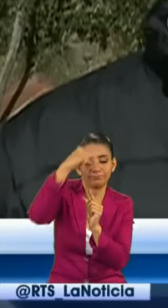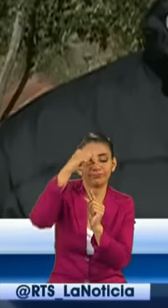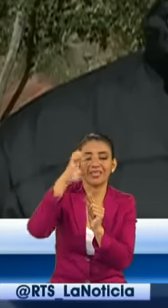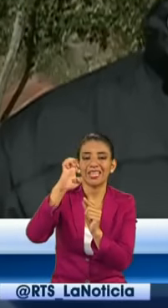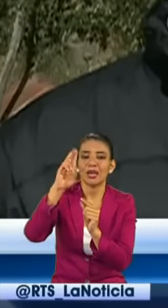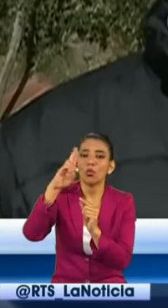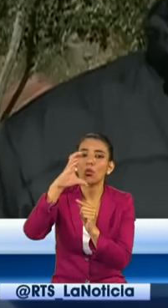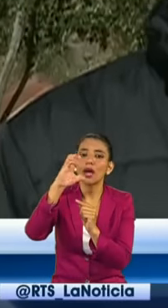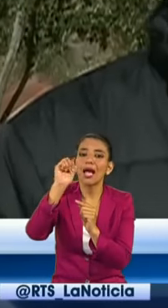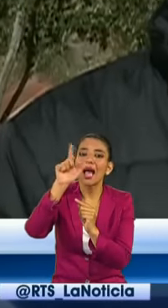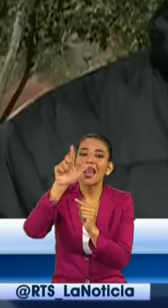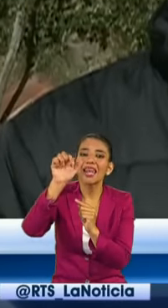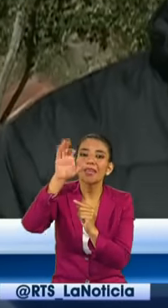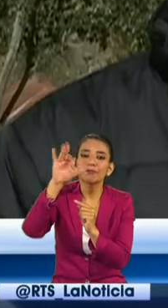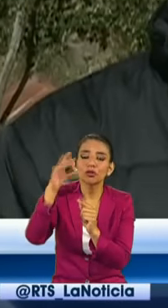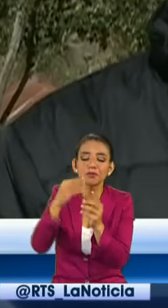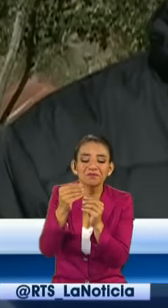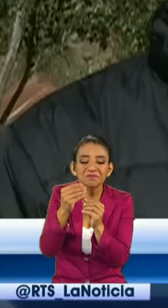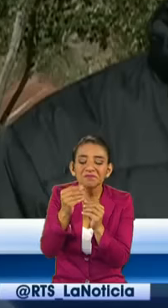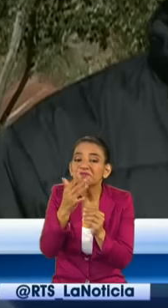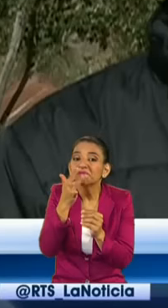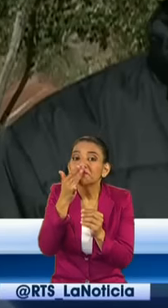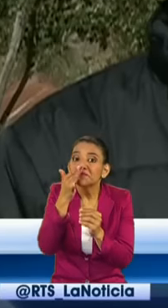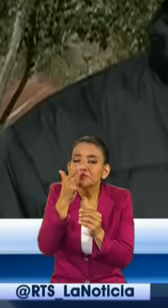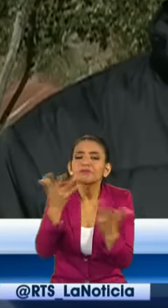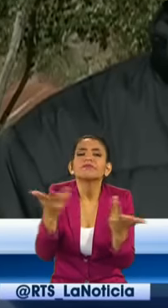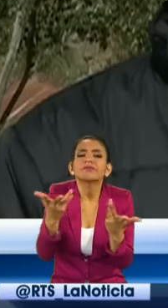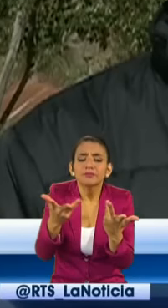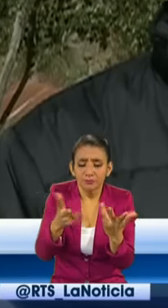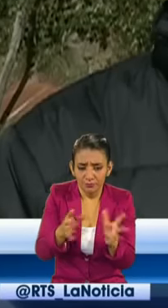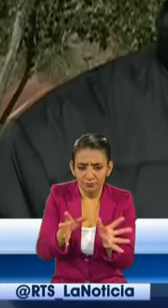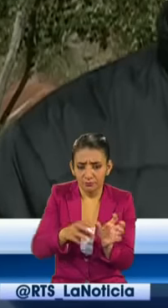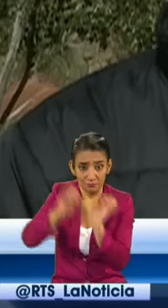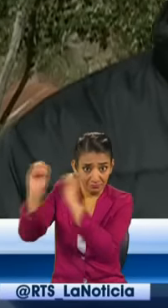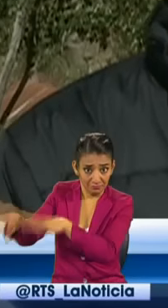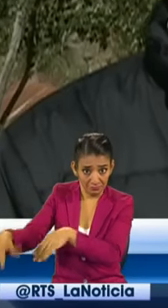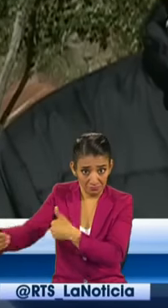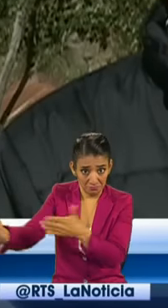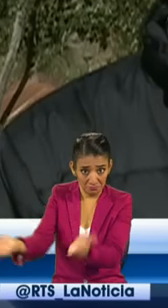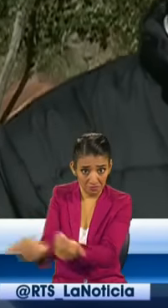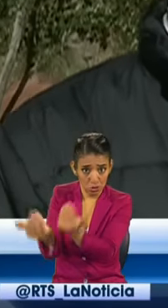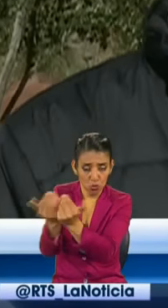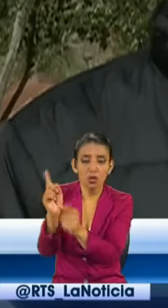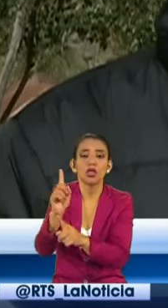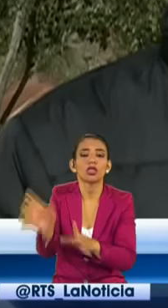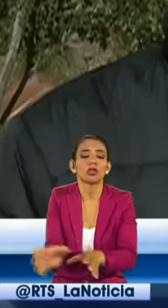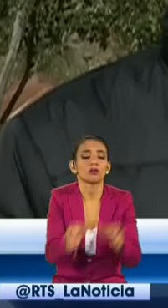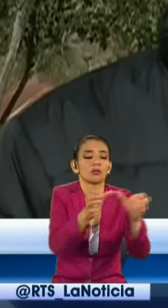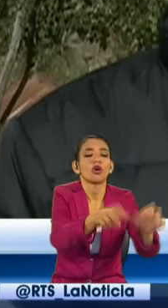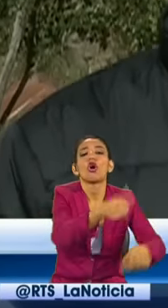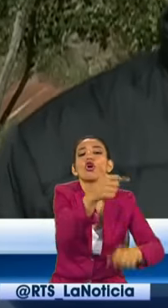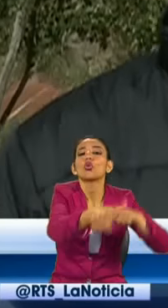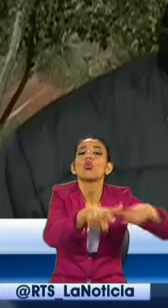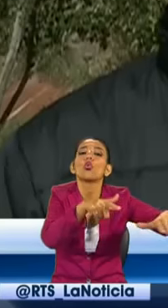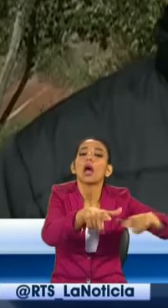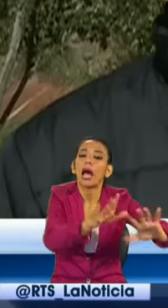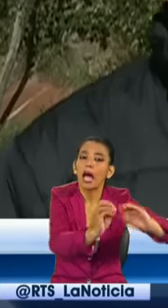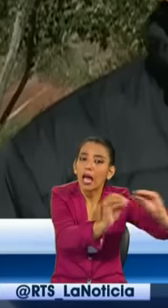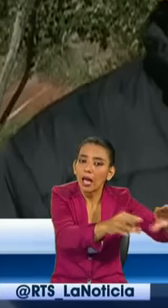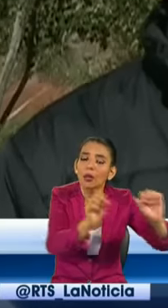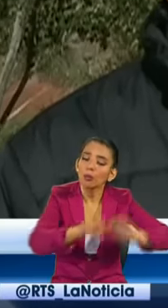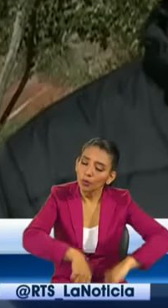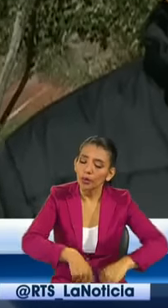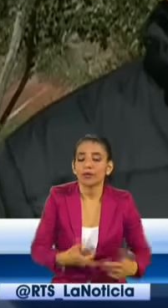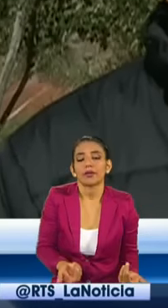eso hay que ponerlos en las escombreras. Nosotros no podemos colocar esto dentro de